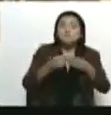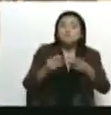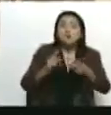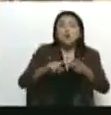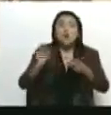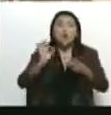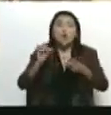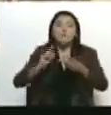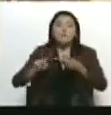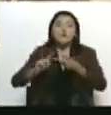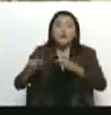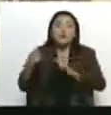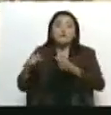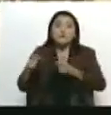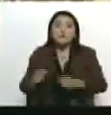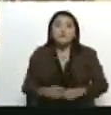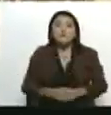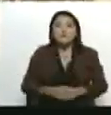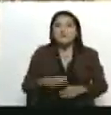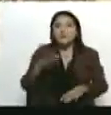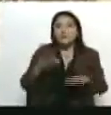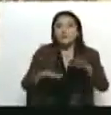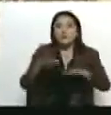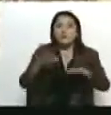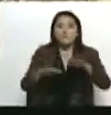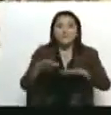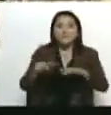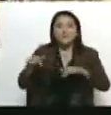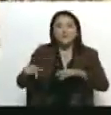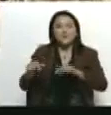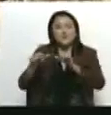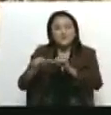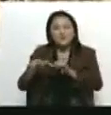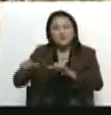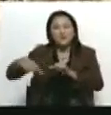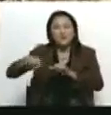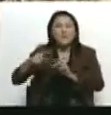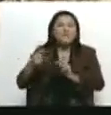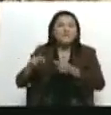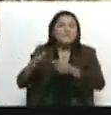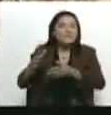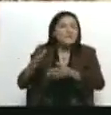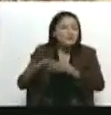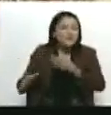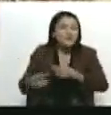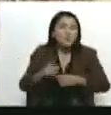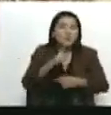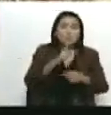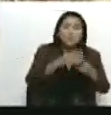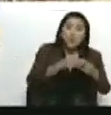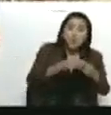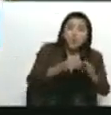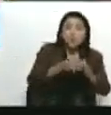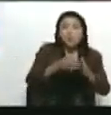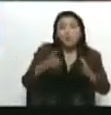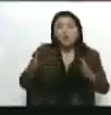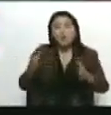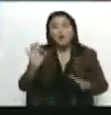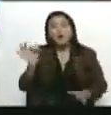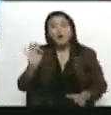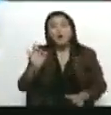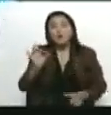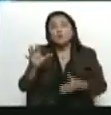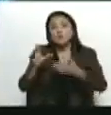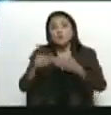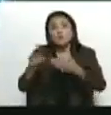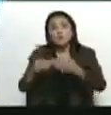de lo que trabaje, dependiendo de tu puesto, dependiendo de va desde un dólar hasta cinco dólares, dependiendo. Si el mío es